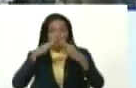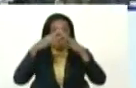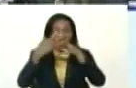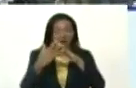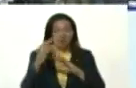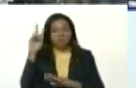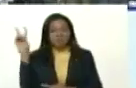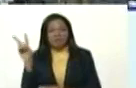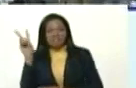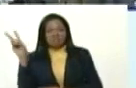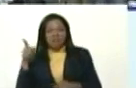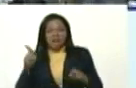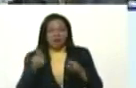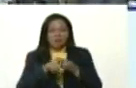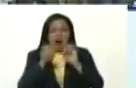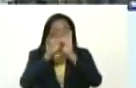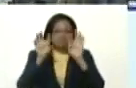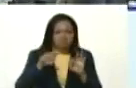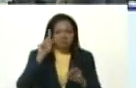Venezuela.